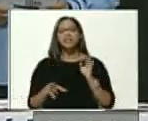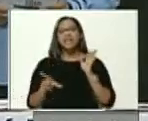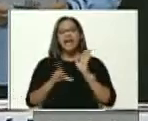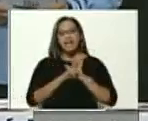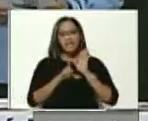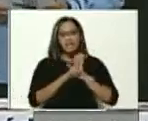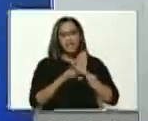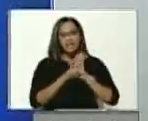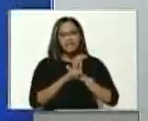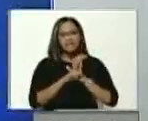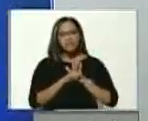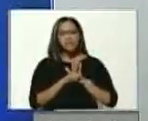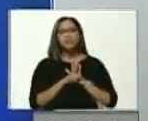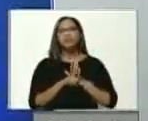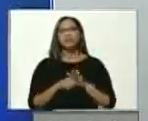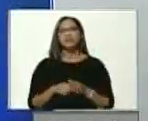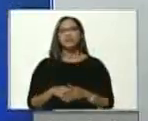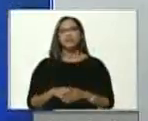legislación, la